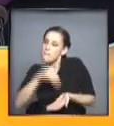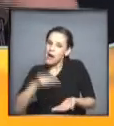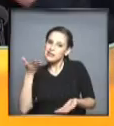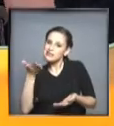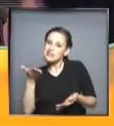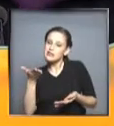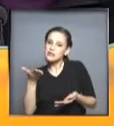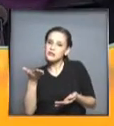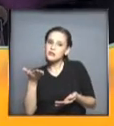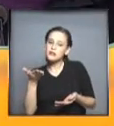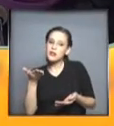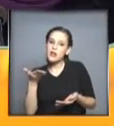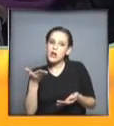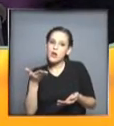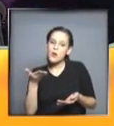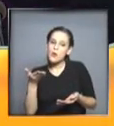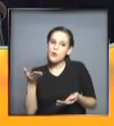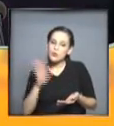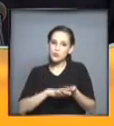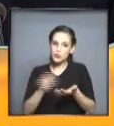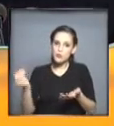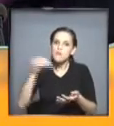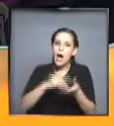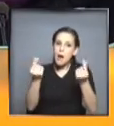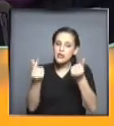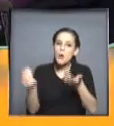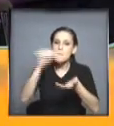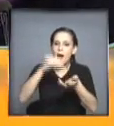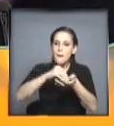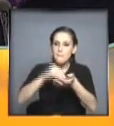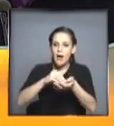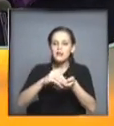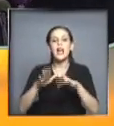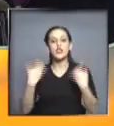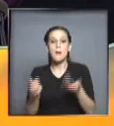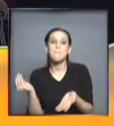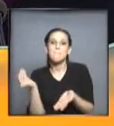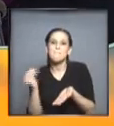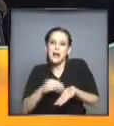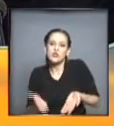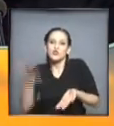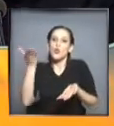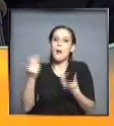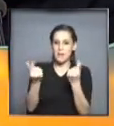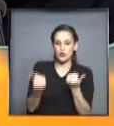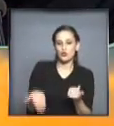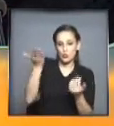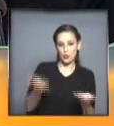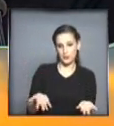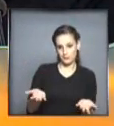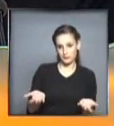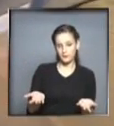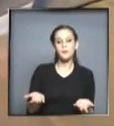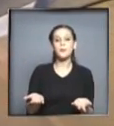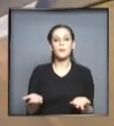no, en vez de aumentar la oferta para equilibrar el precio, se define aumentan el en precio. Un mercado libre. el problema. En un mercado necesitamos invertir a